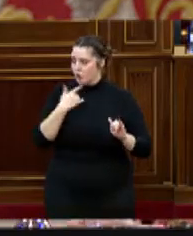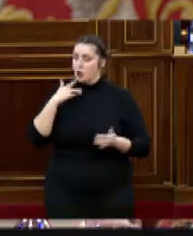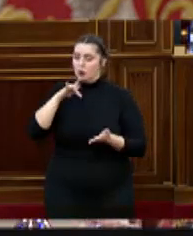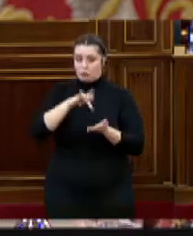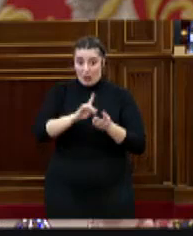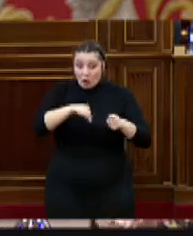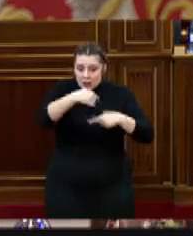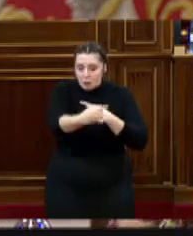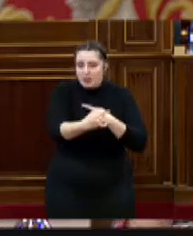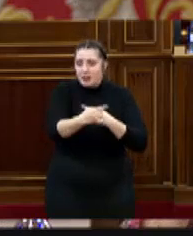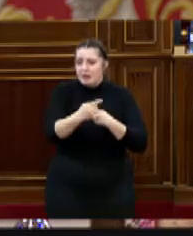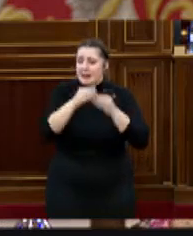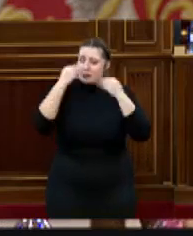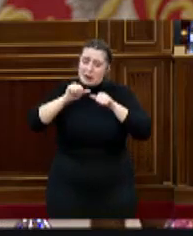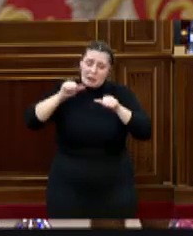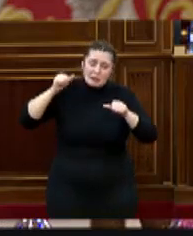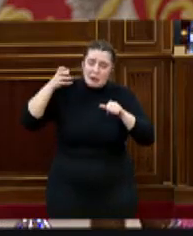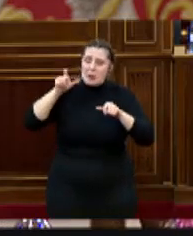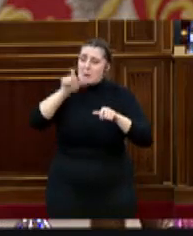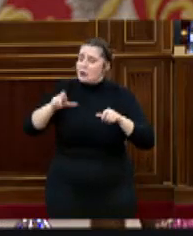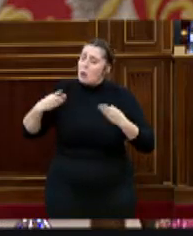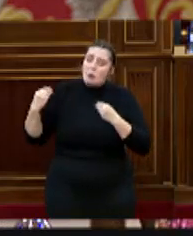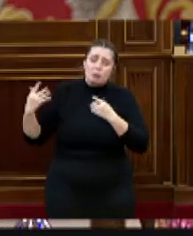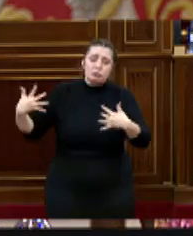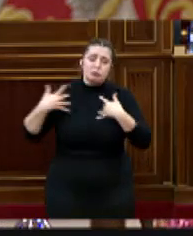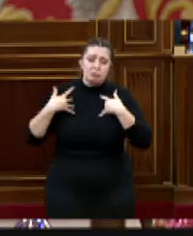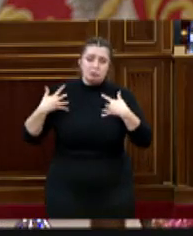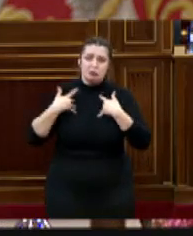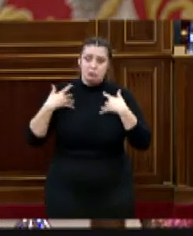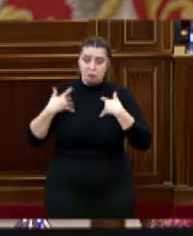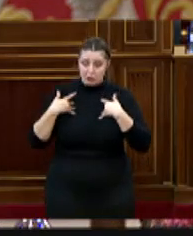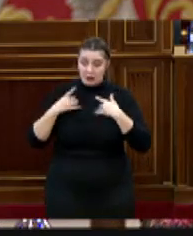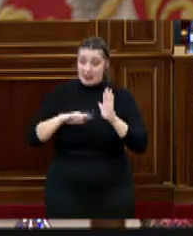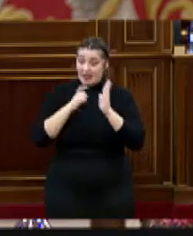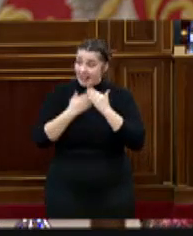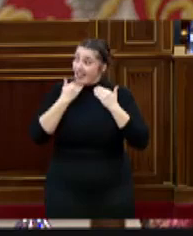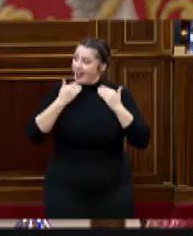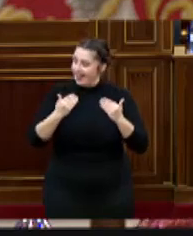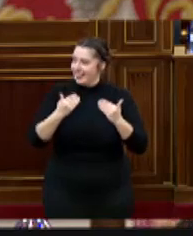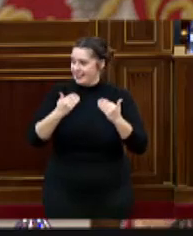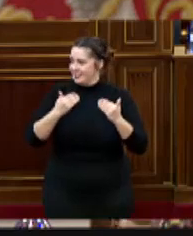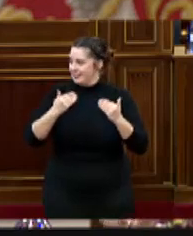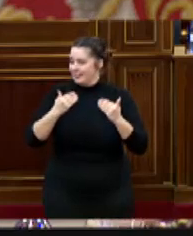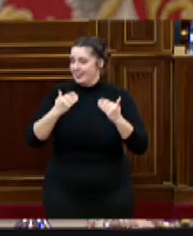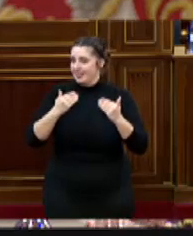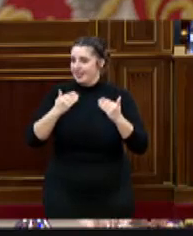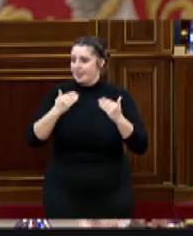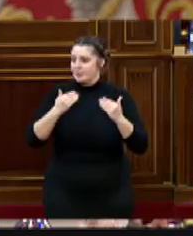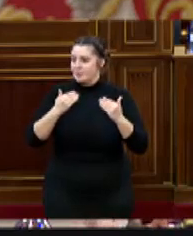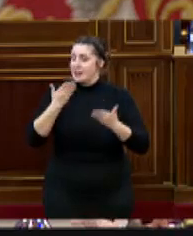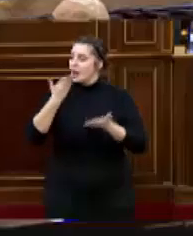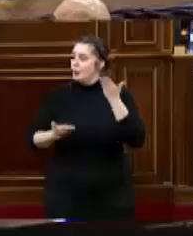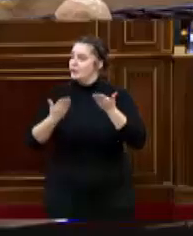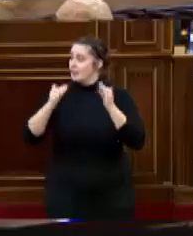personas a lo largo de la historia con esta ley hemos acortado significativamente esa brecha de